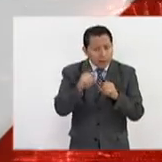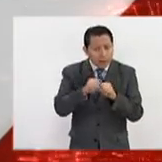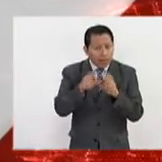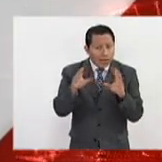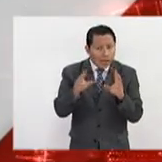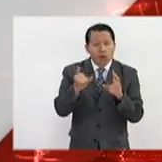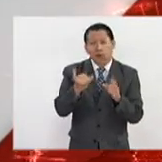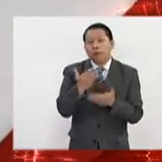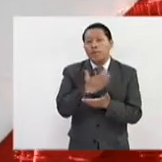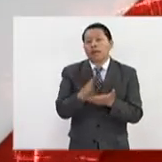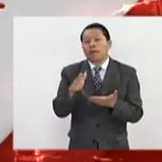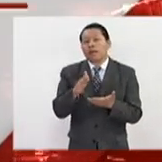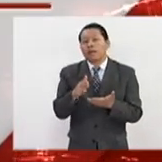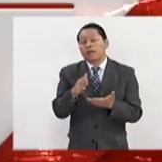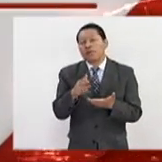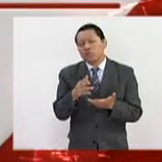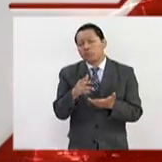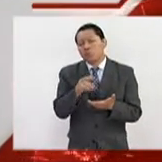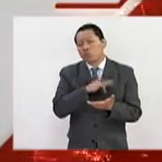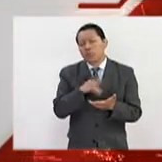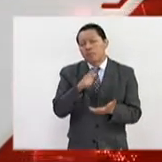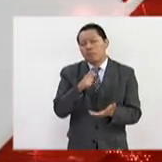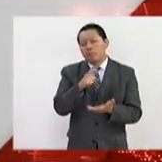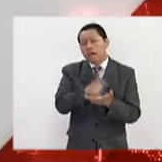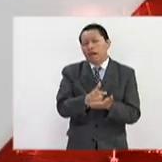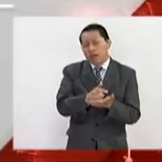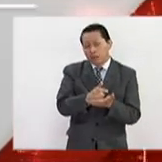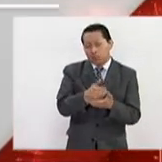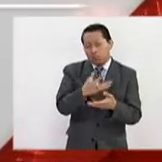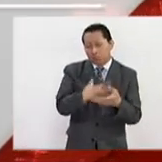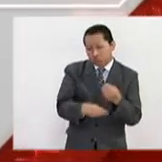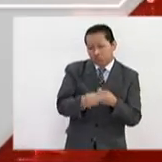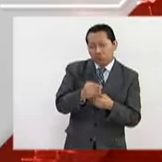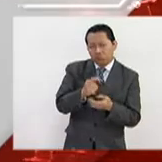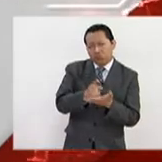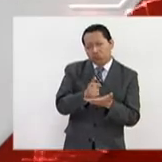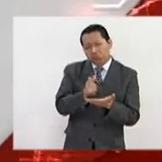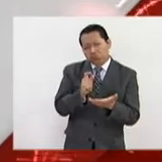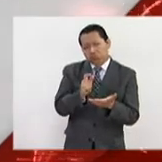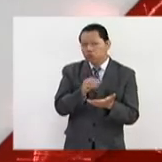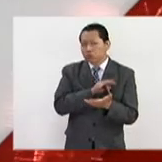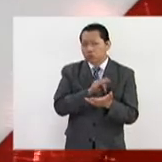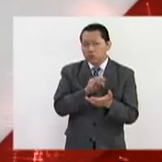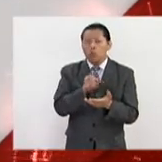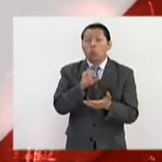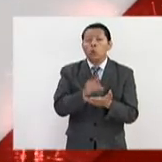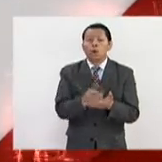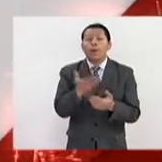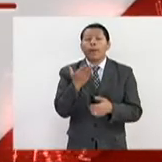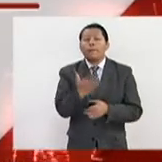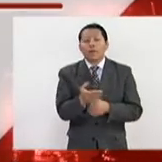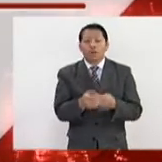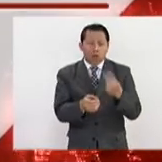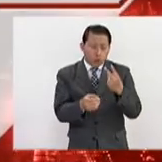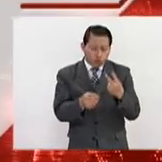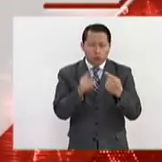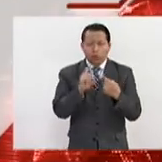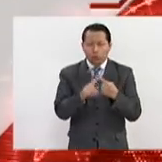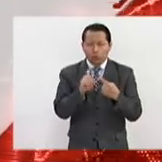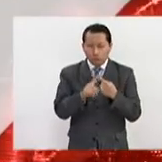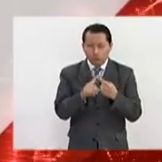el caso. Y además, te ofrezco pagar un resarcimiento. A cambio de eso, nada más te pido dos cosas. La